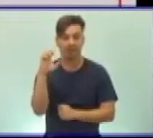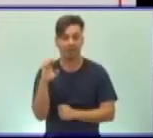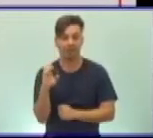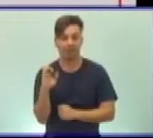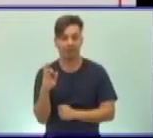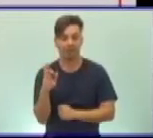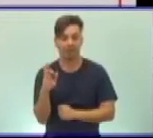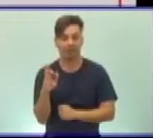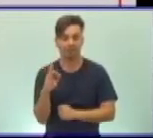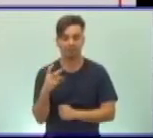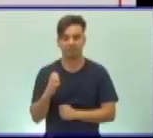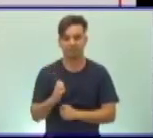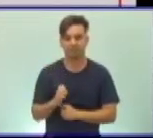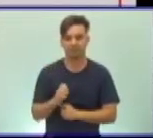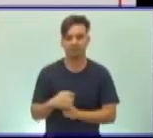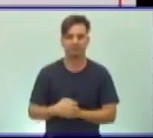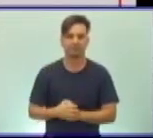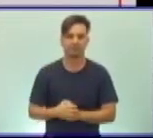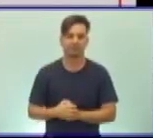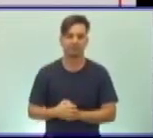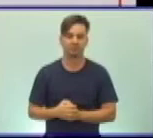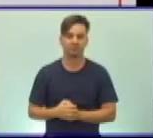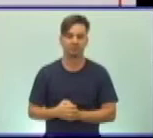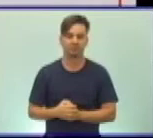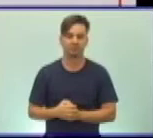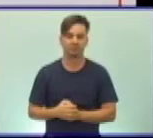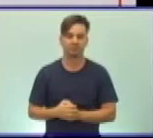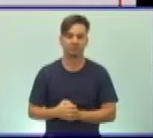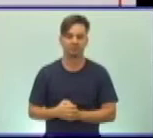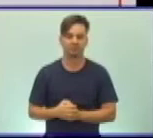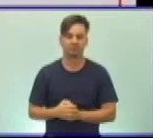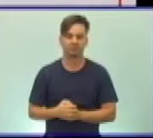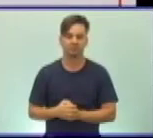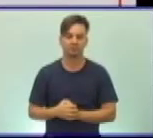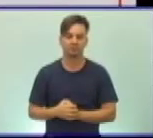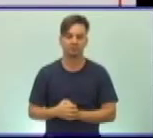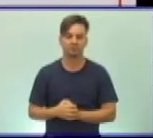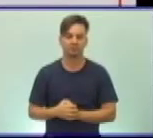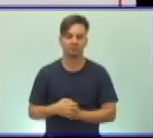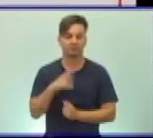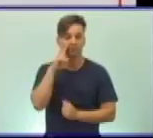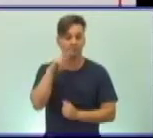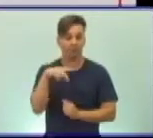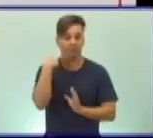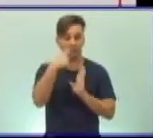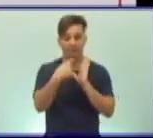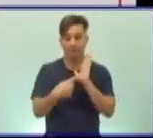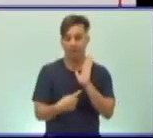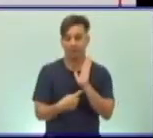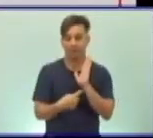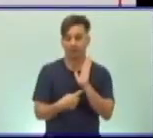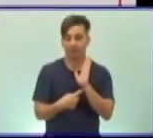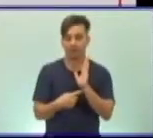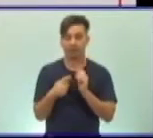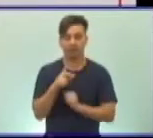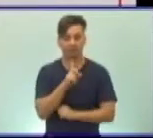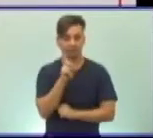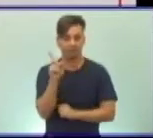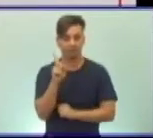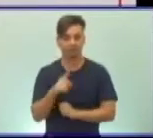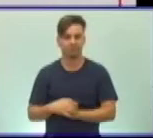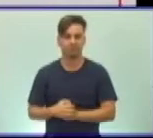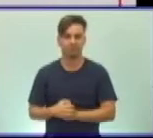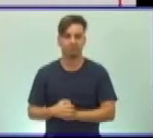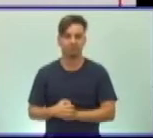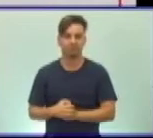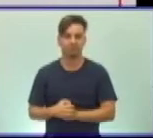segmento AB, que F pertenece al segmento BC, que el segmento EC es perpendicular al segmento AB y